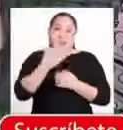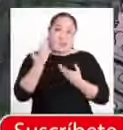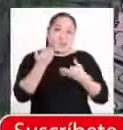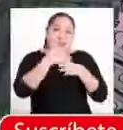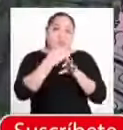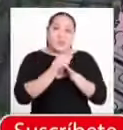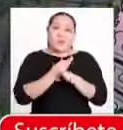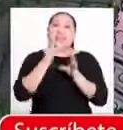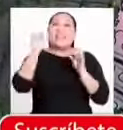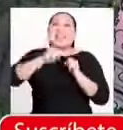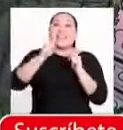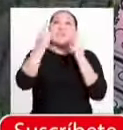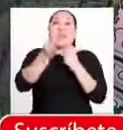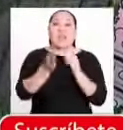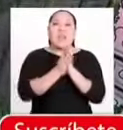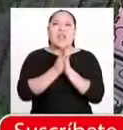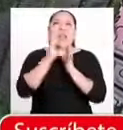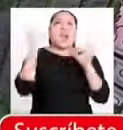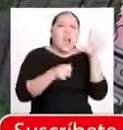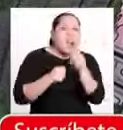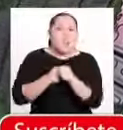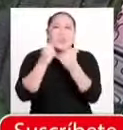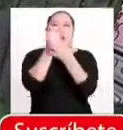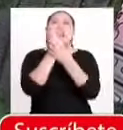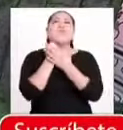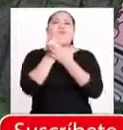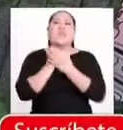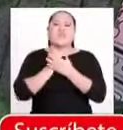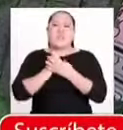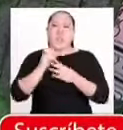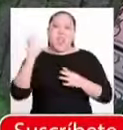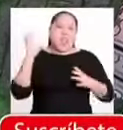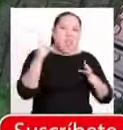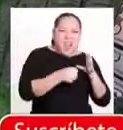manera. ¡Es verdad! ¡Decau, ayúdanos!